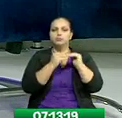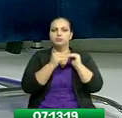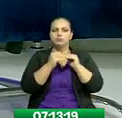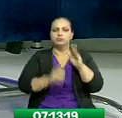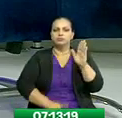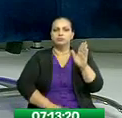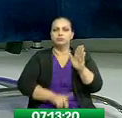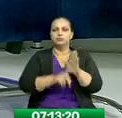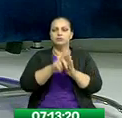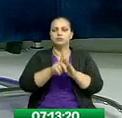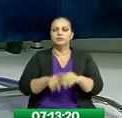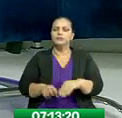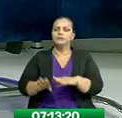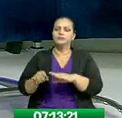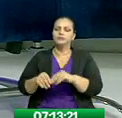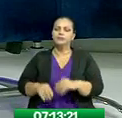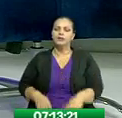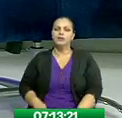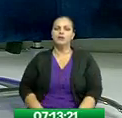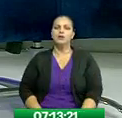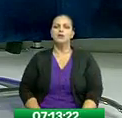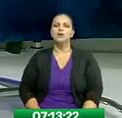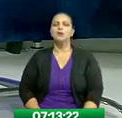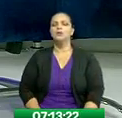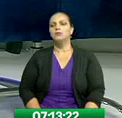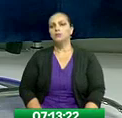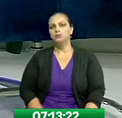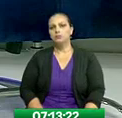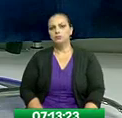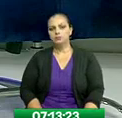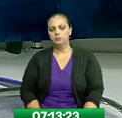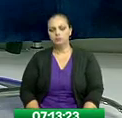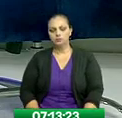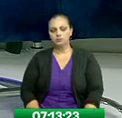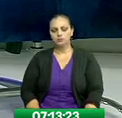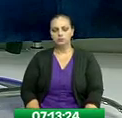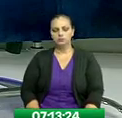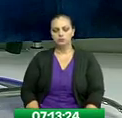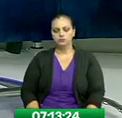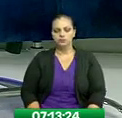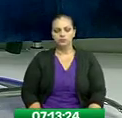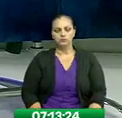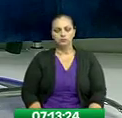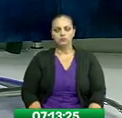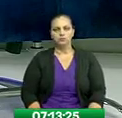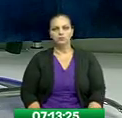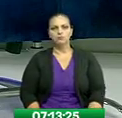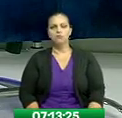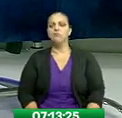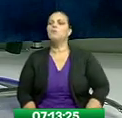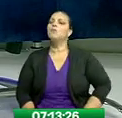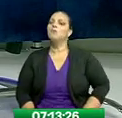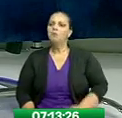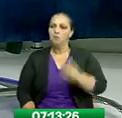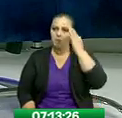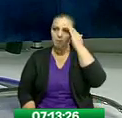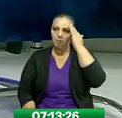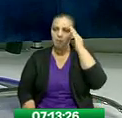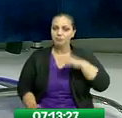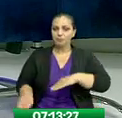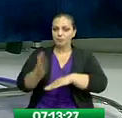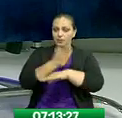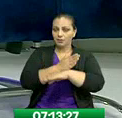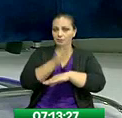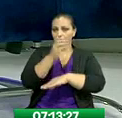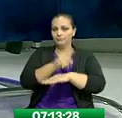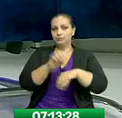ecuatorianos, el gobierno, desde el ministerio a su cargo, redobló todas las medidas de protección respecto de los datos de los ecuatorianos y ha